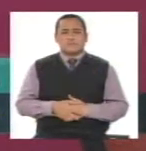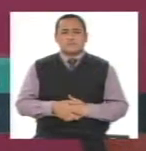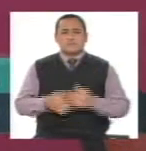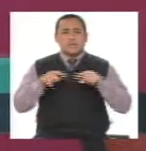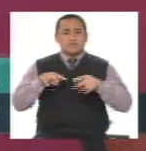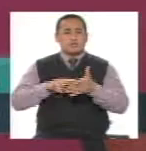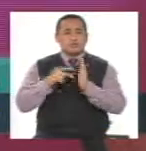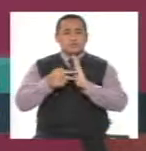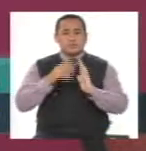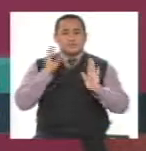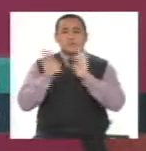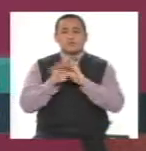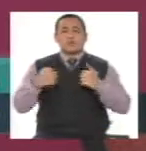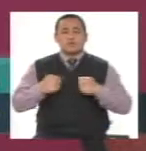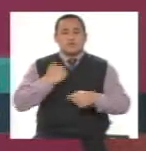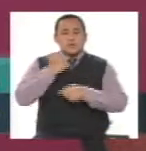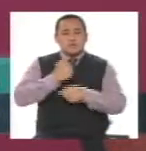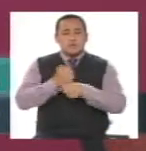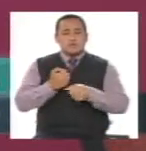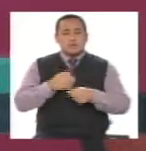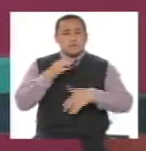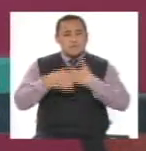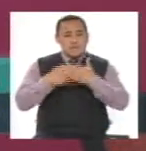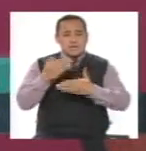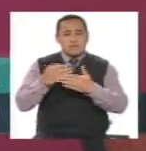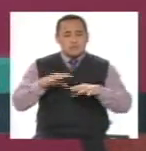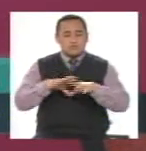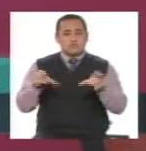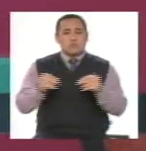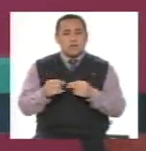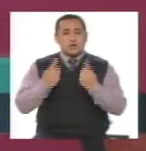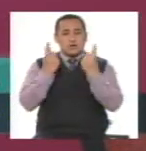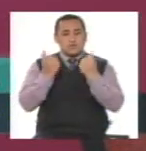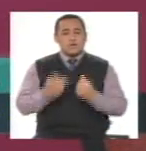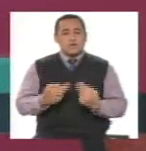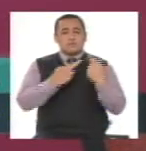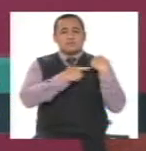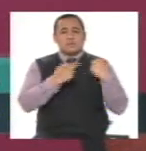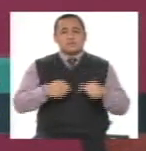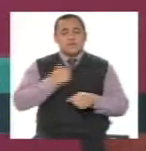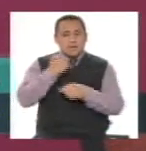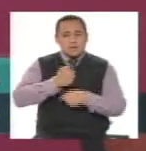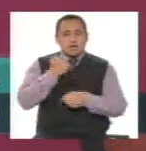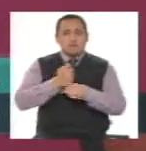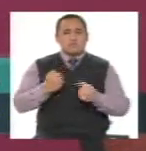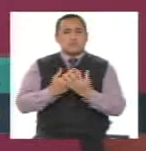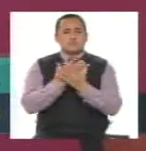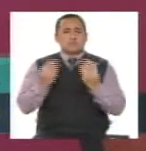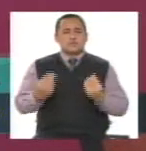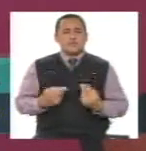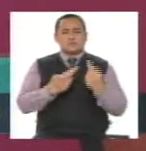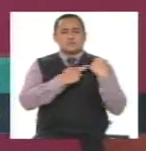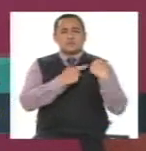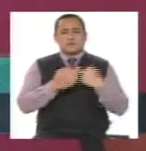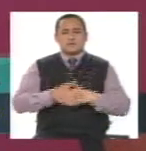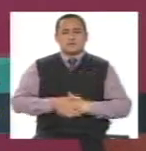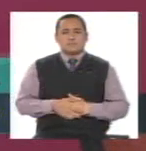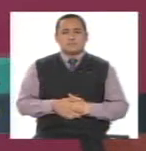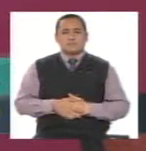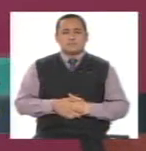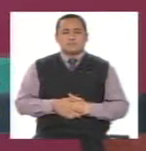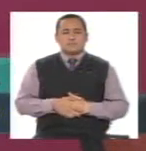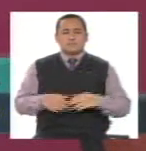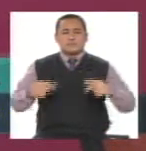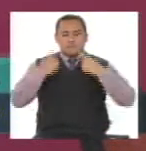Eso no quiere decir que no manejemos la economía con responsabilidad, por cierto. La manejamos con mucha responsabilidad.